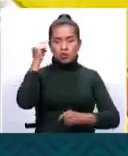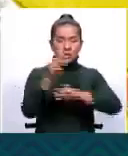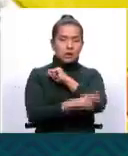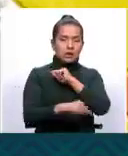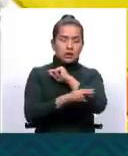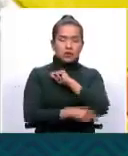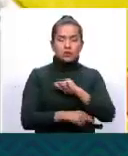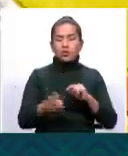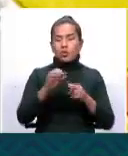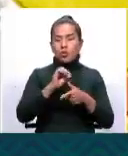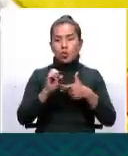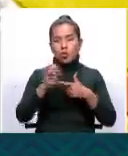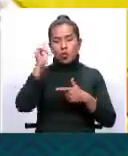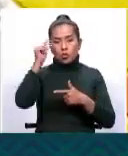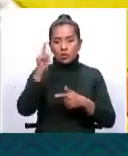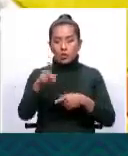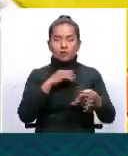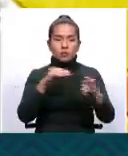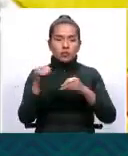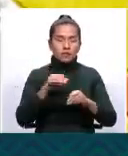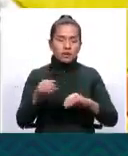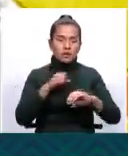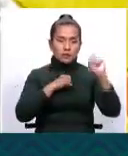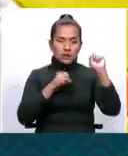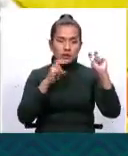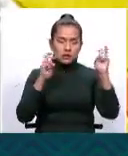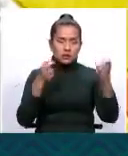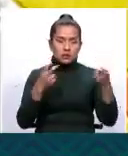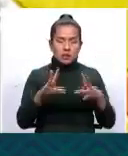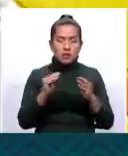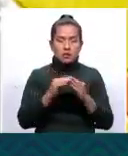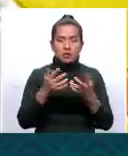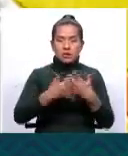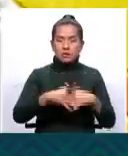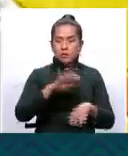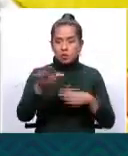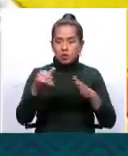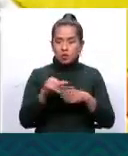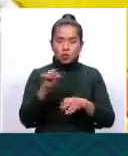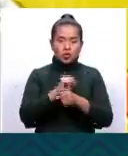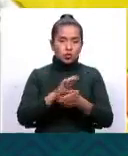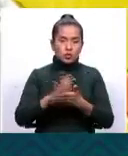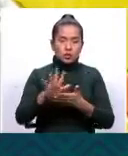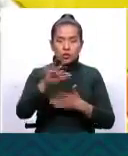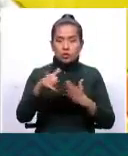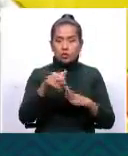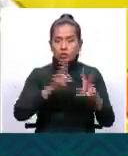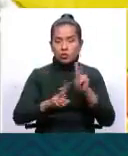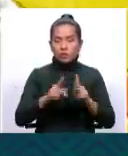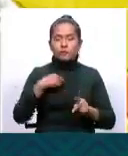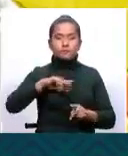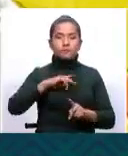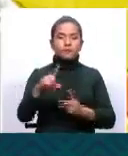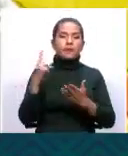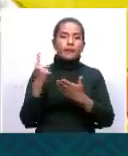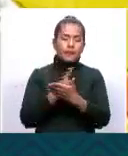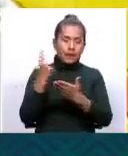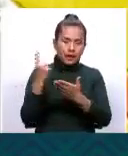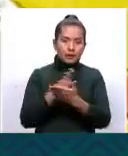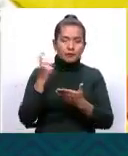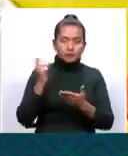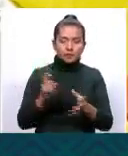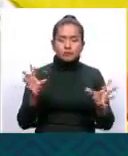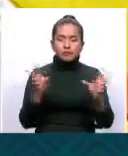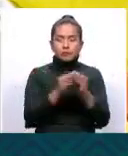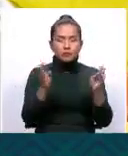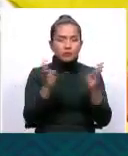como gobierno del Movimiento al Socialismo, instrumento político por la soberanía de los pueblos, siempre vamos a estar en la las